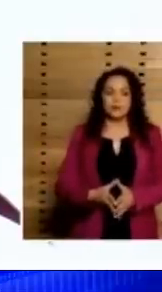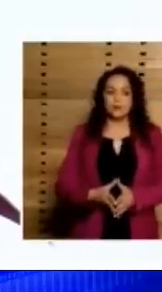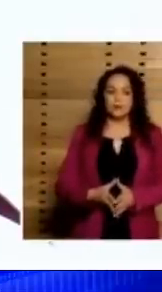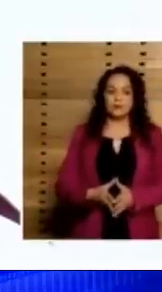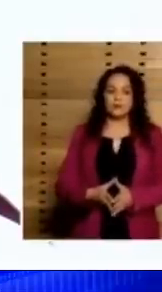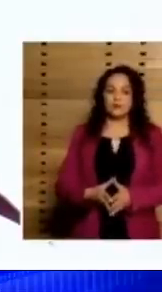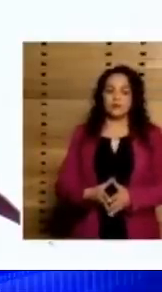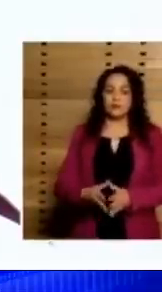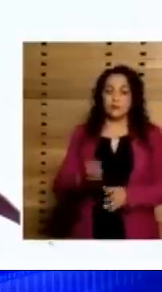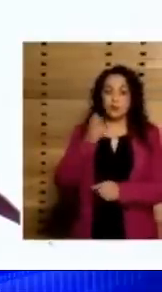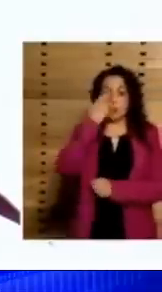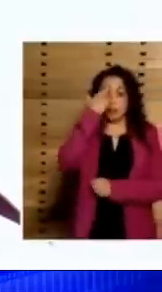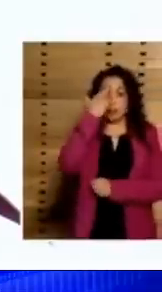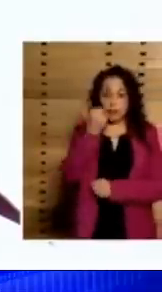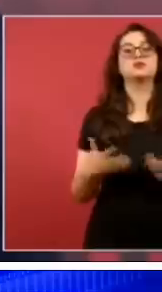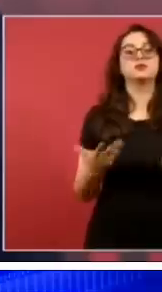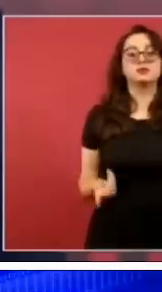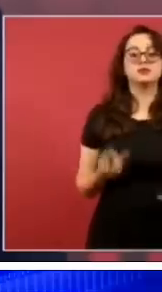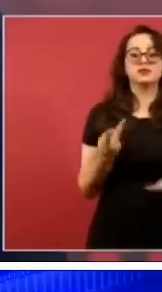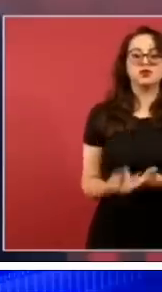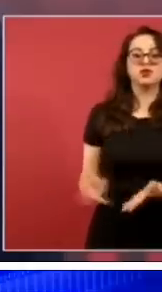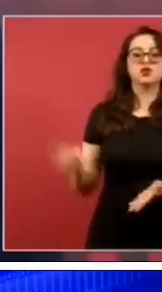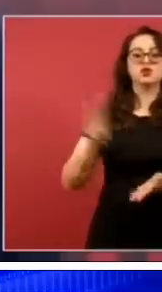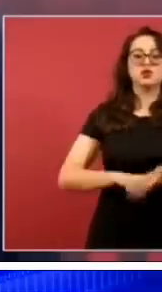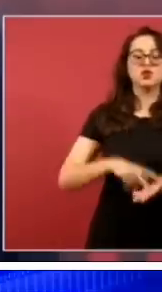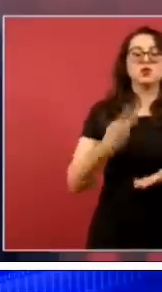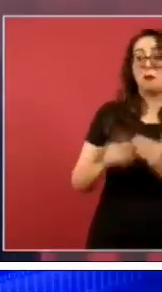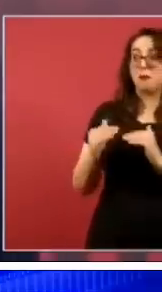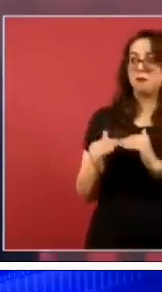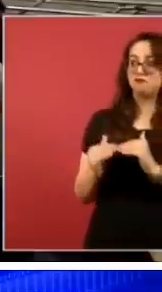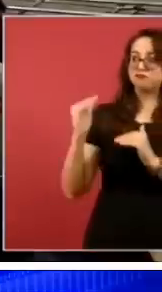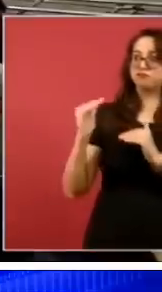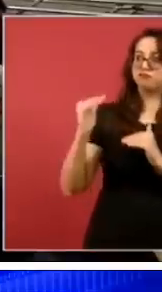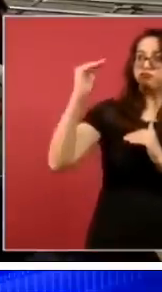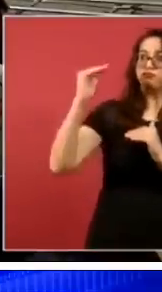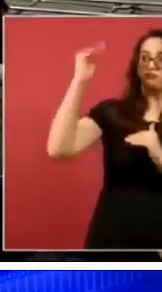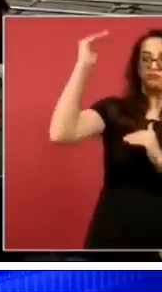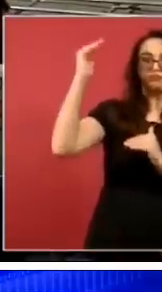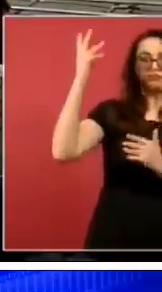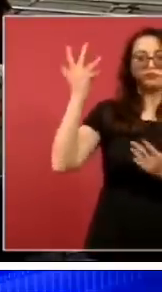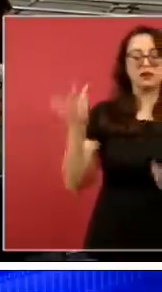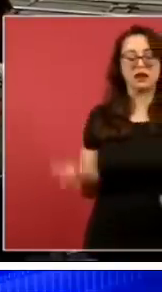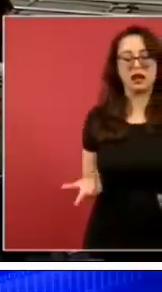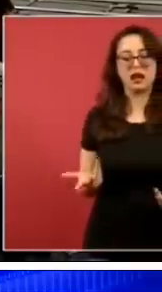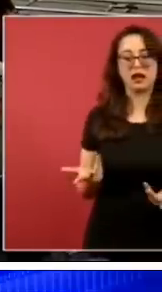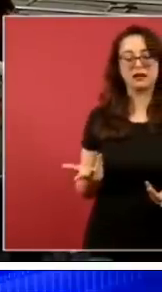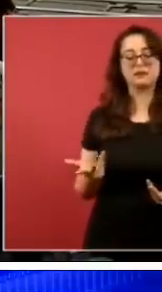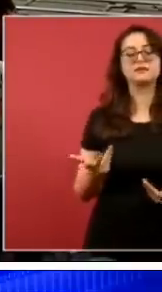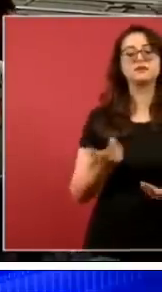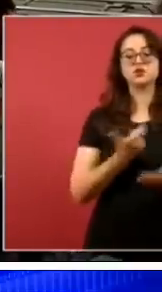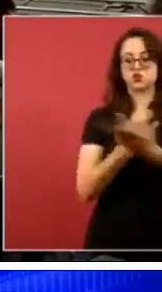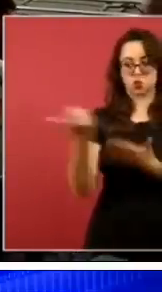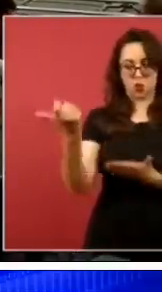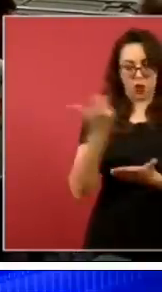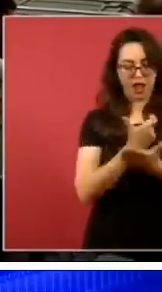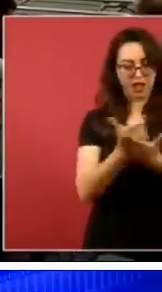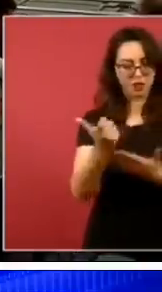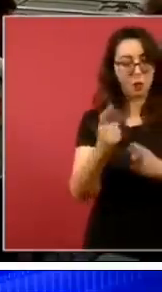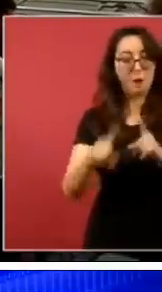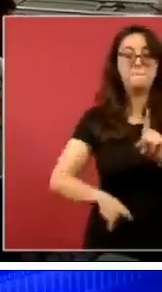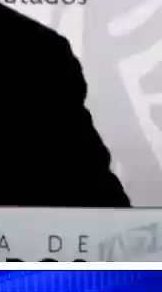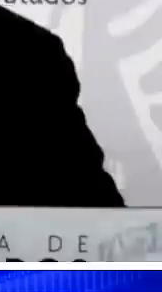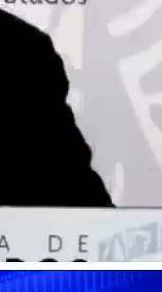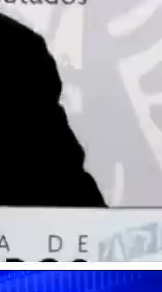tranquilizó y al contrario trata él de polemizar con este tema tan asegurando que el presidente no está dice él